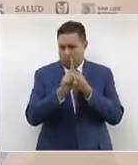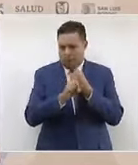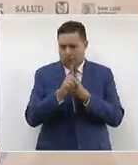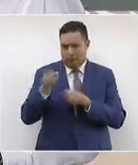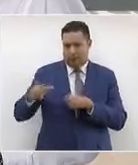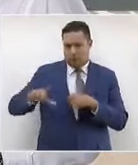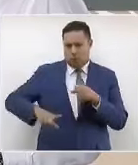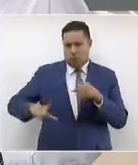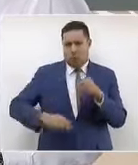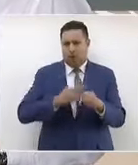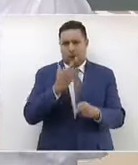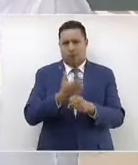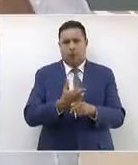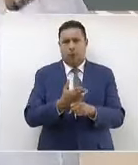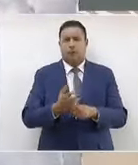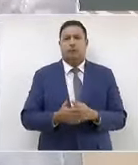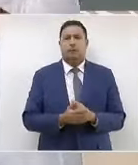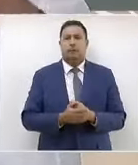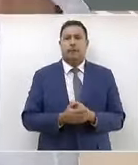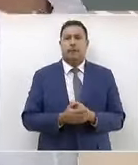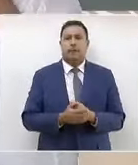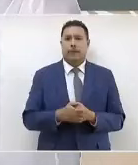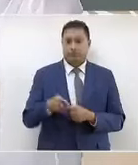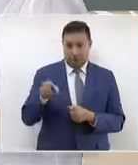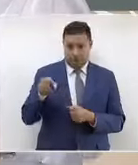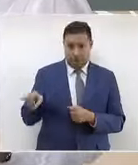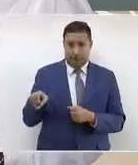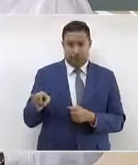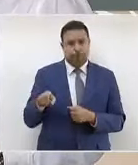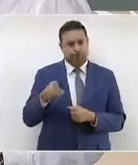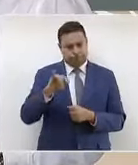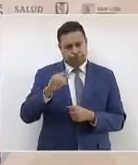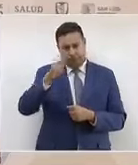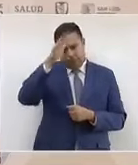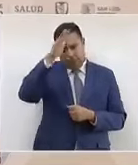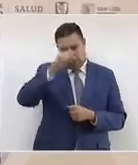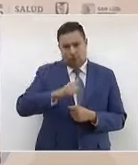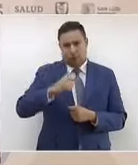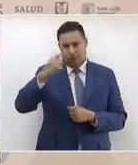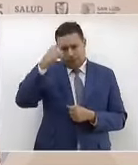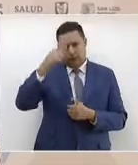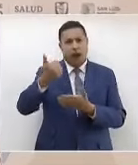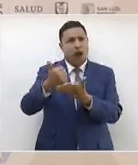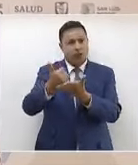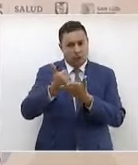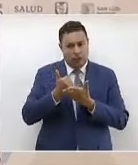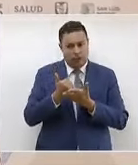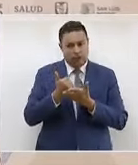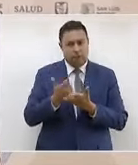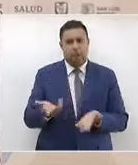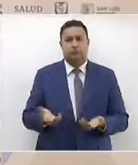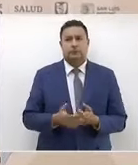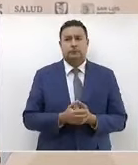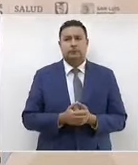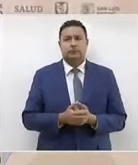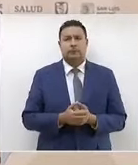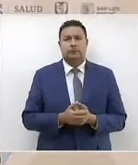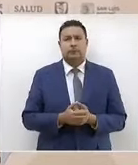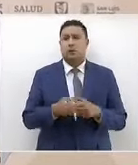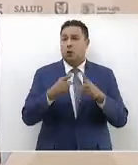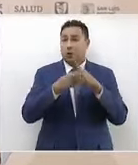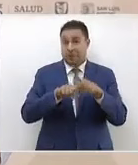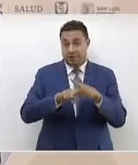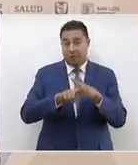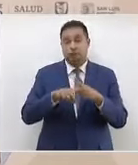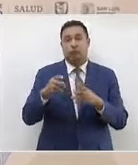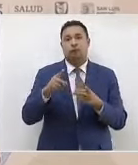Ricardo, él está dispuesto a ayudar. Empezamos en